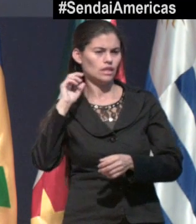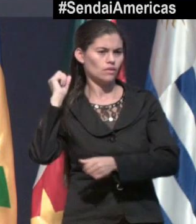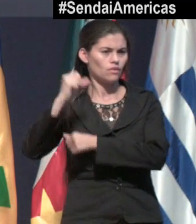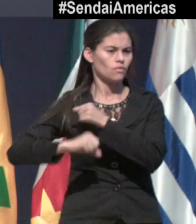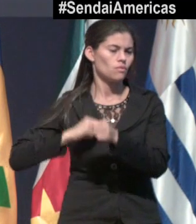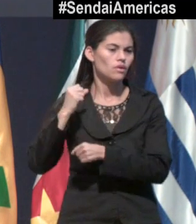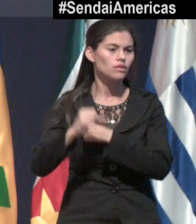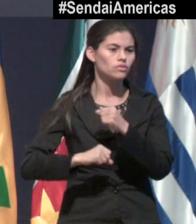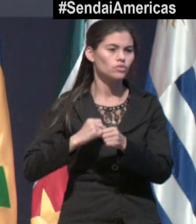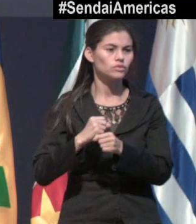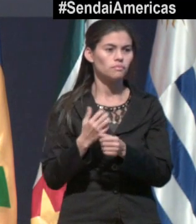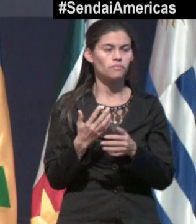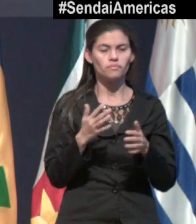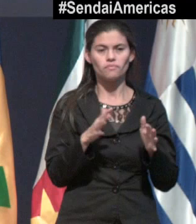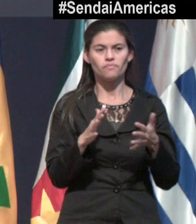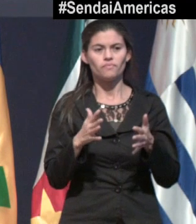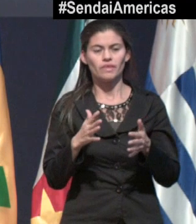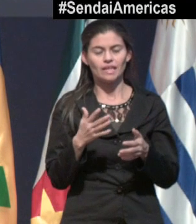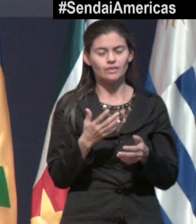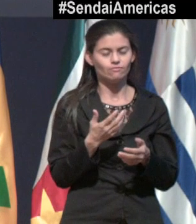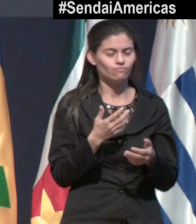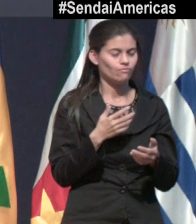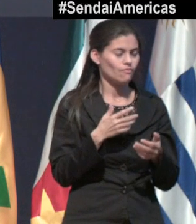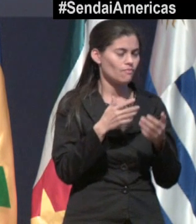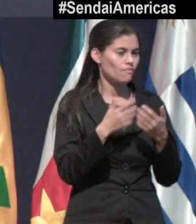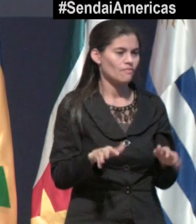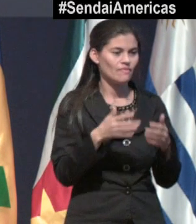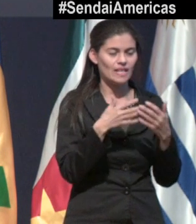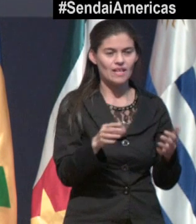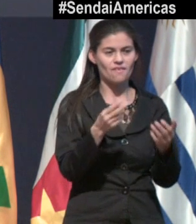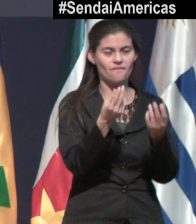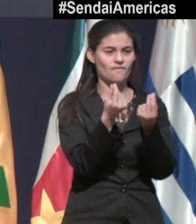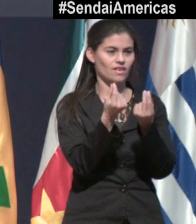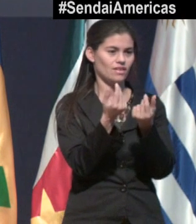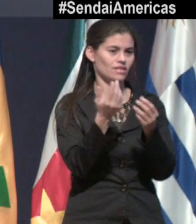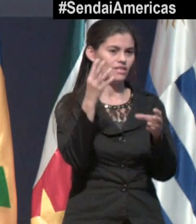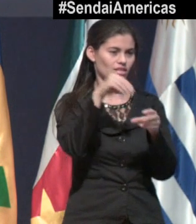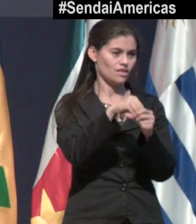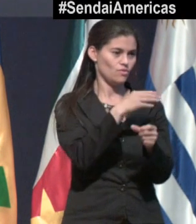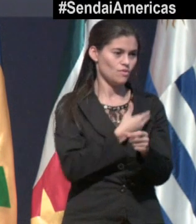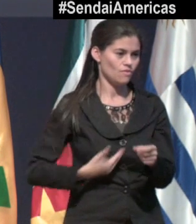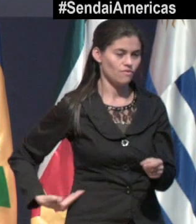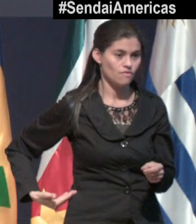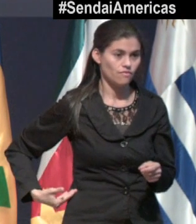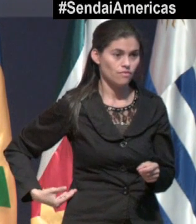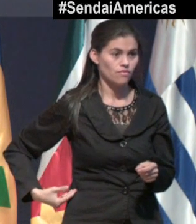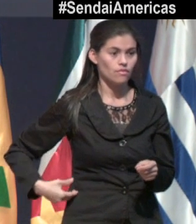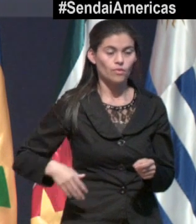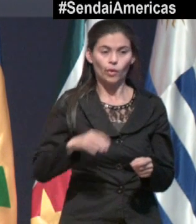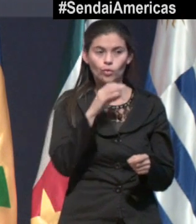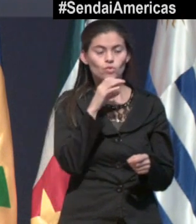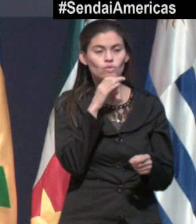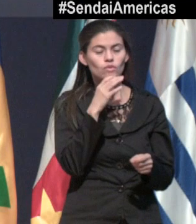años tendría repercusiones muy serias en las finanzas públicas, que básicamente se agotarían